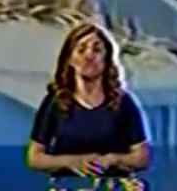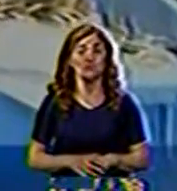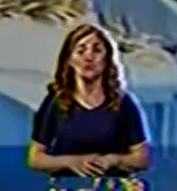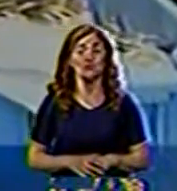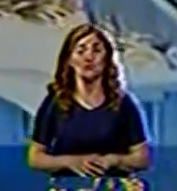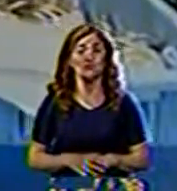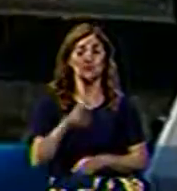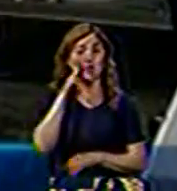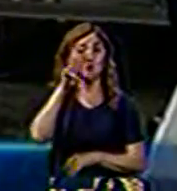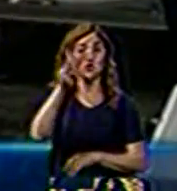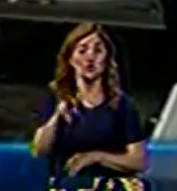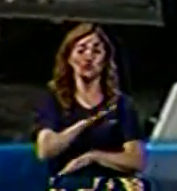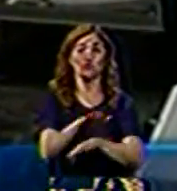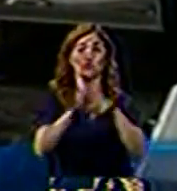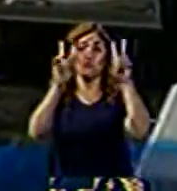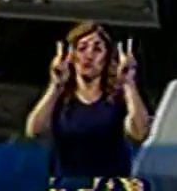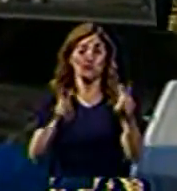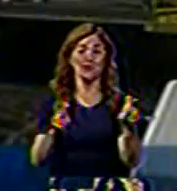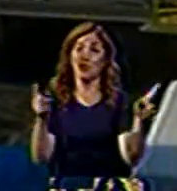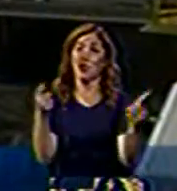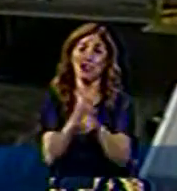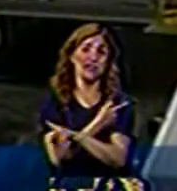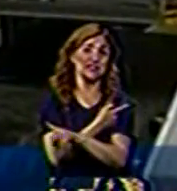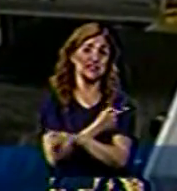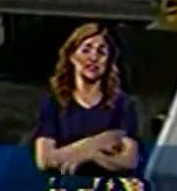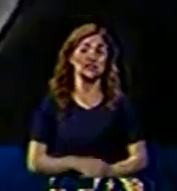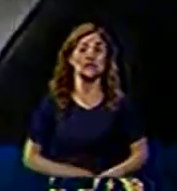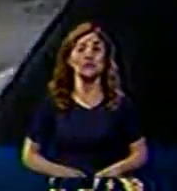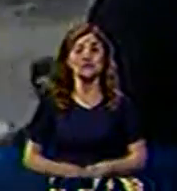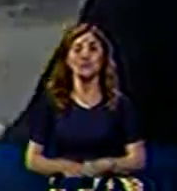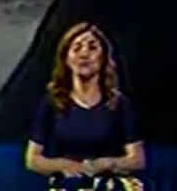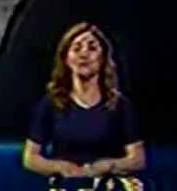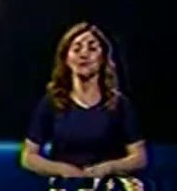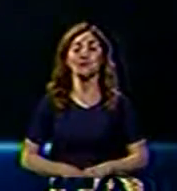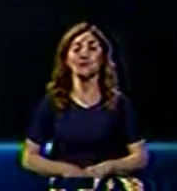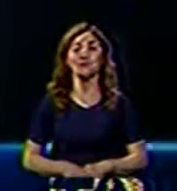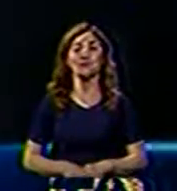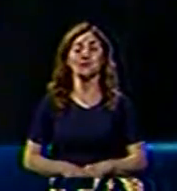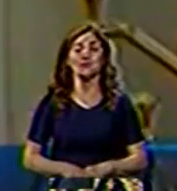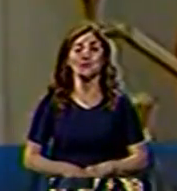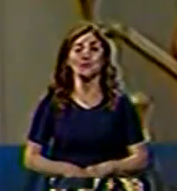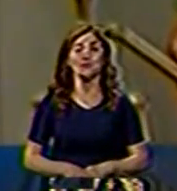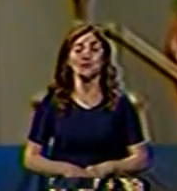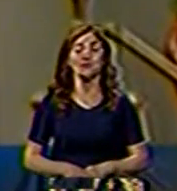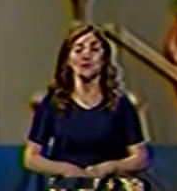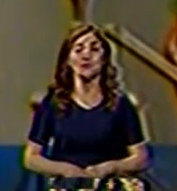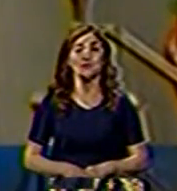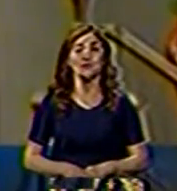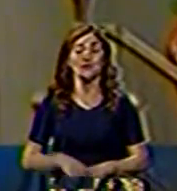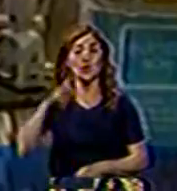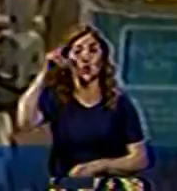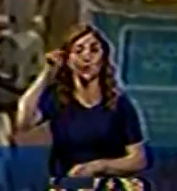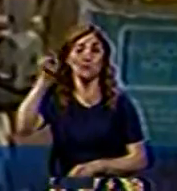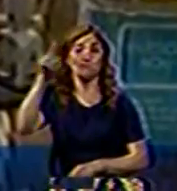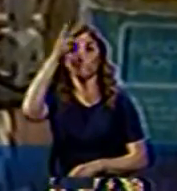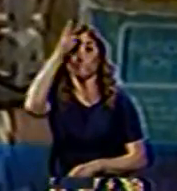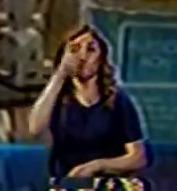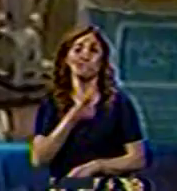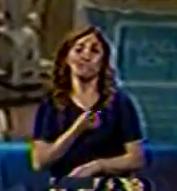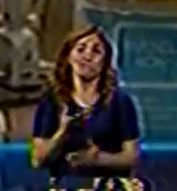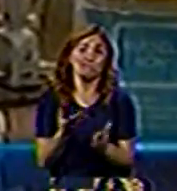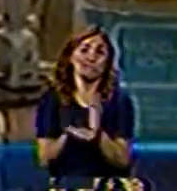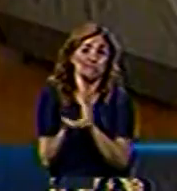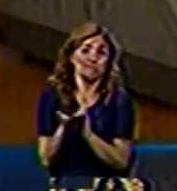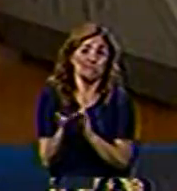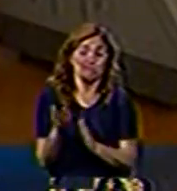las visiones en relación al tema son completamente adversas. Aparentemente será una vez más el gobierno quien termine